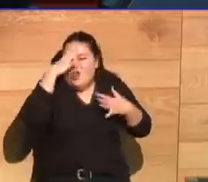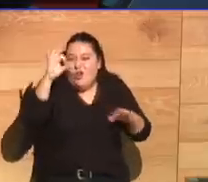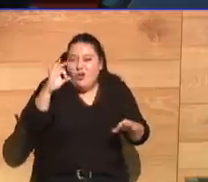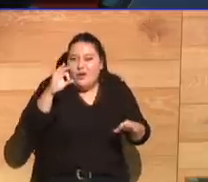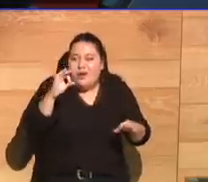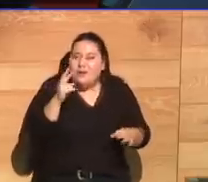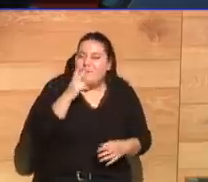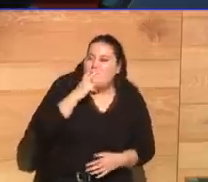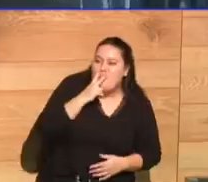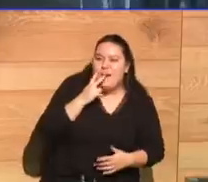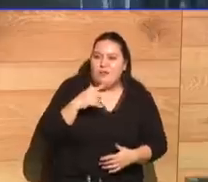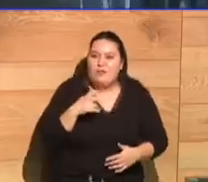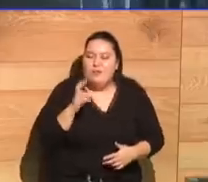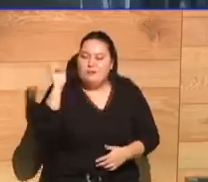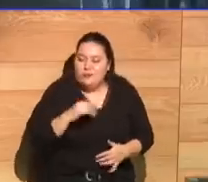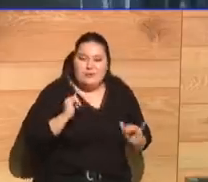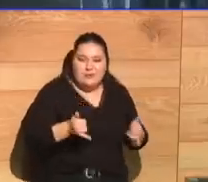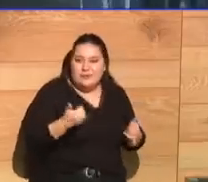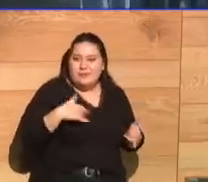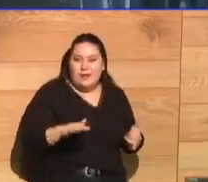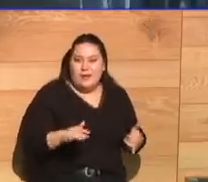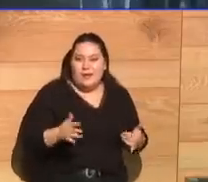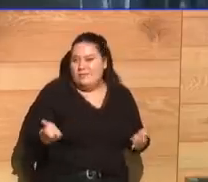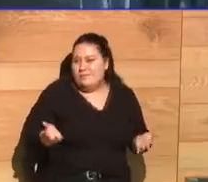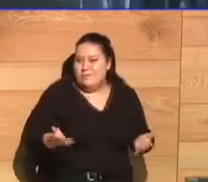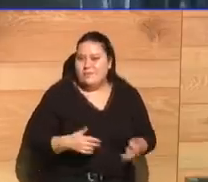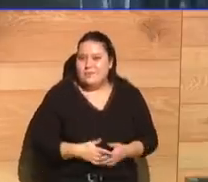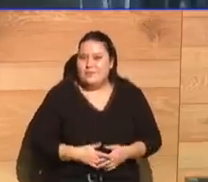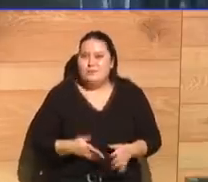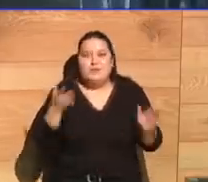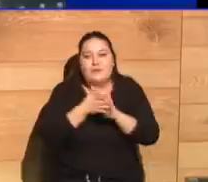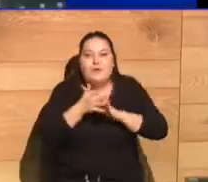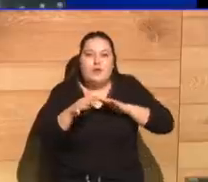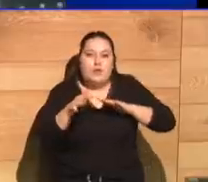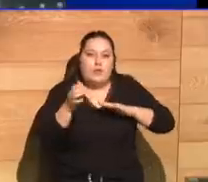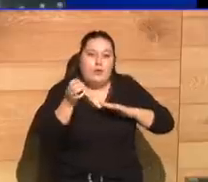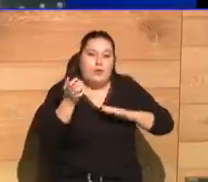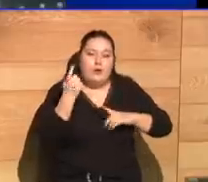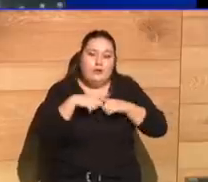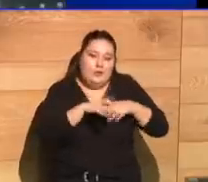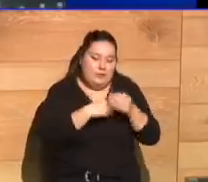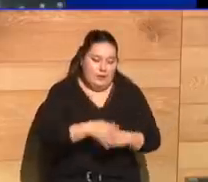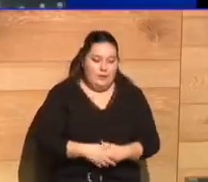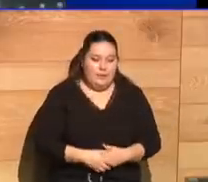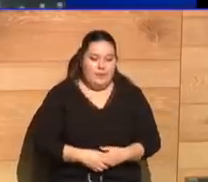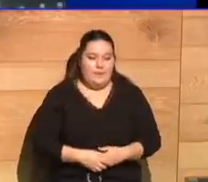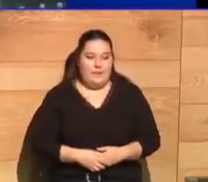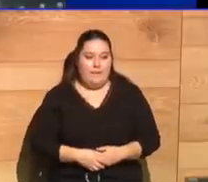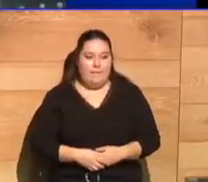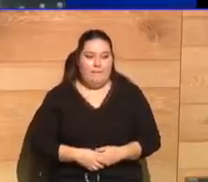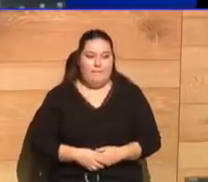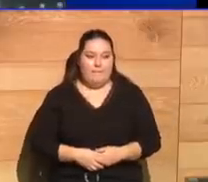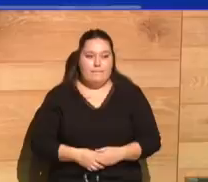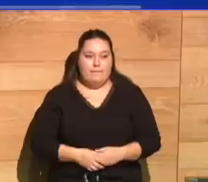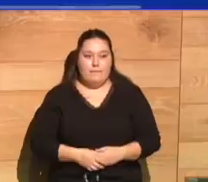aquí... ellos hablarían de las cosas que... Él va definiendo sus acciones, ¿no? Ellos hablarían de las cosas que...